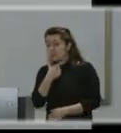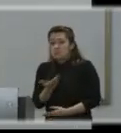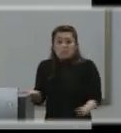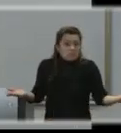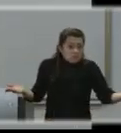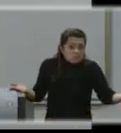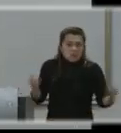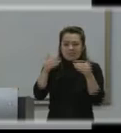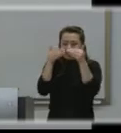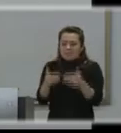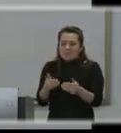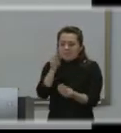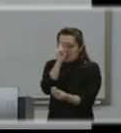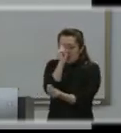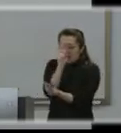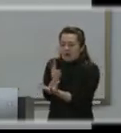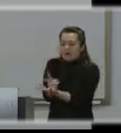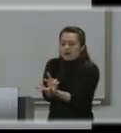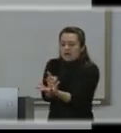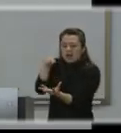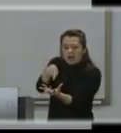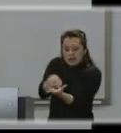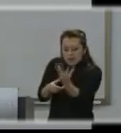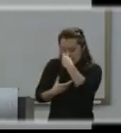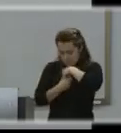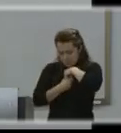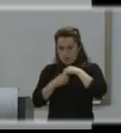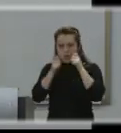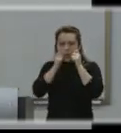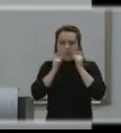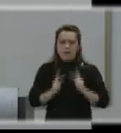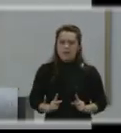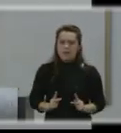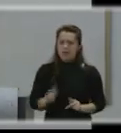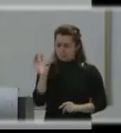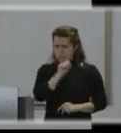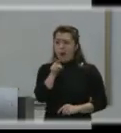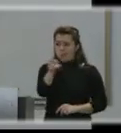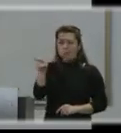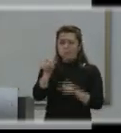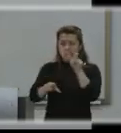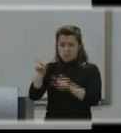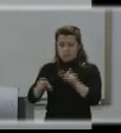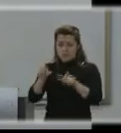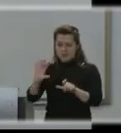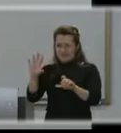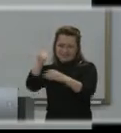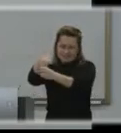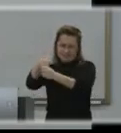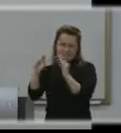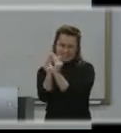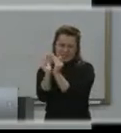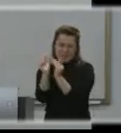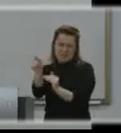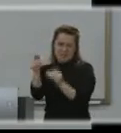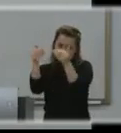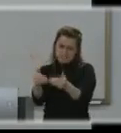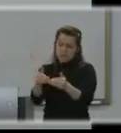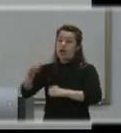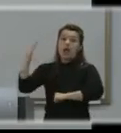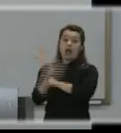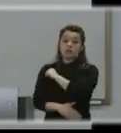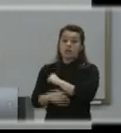la diversidad humana. De hecho, conocimos casos de personas que están en centros de protección del ICBF que fueron